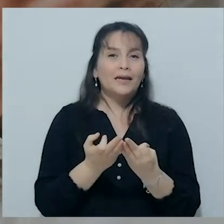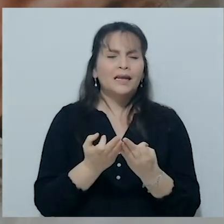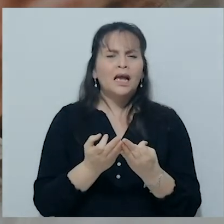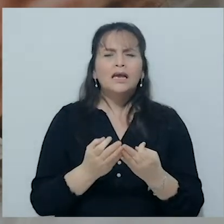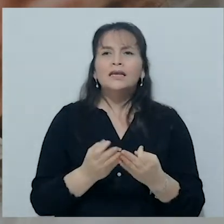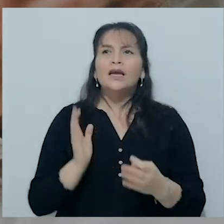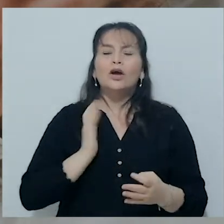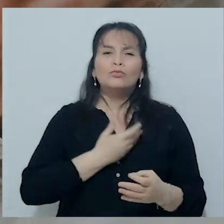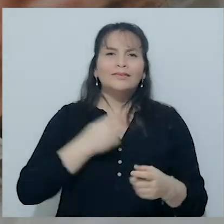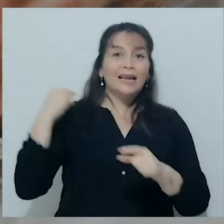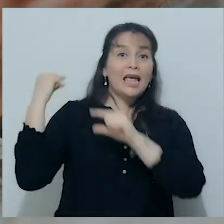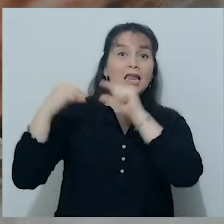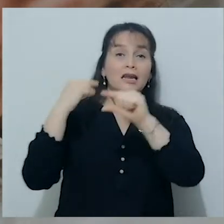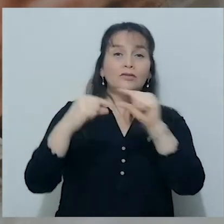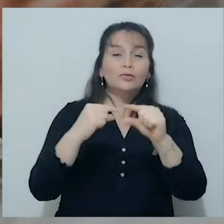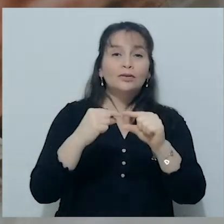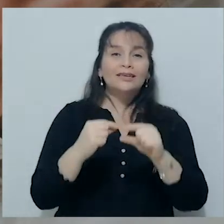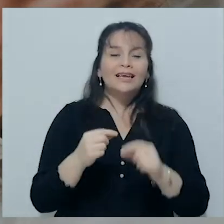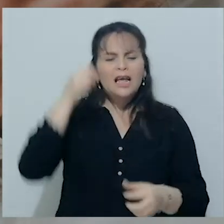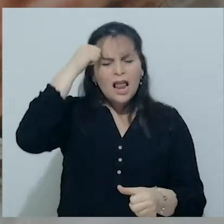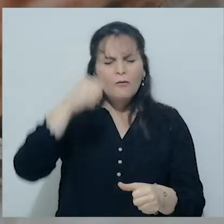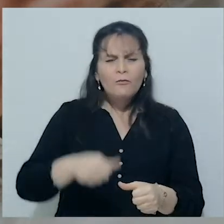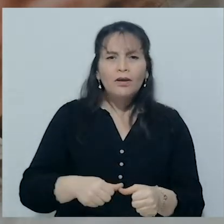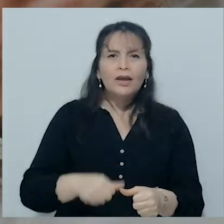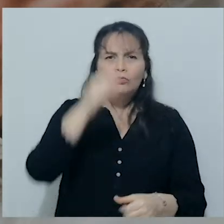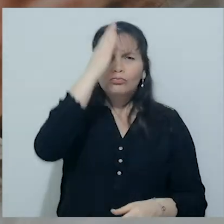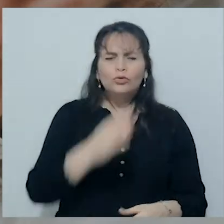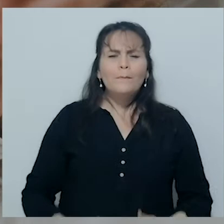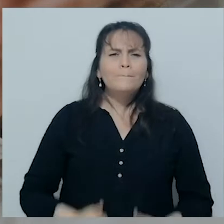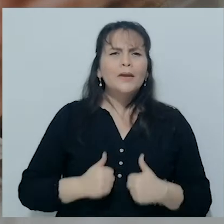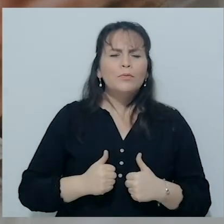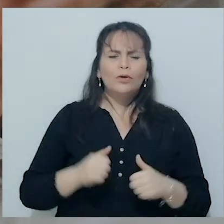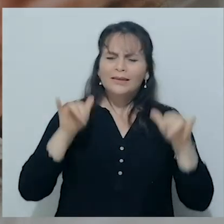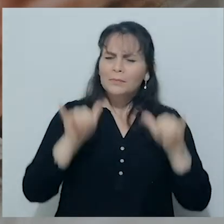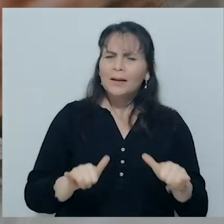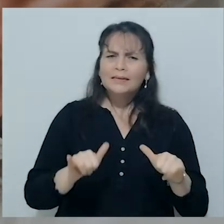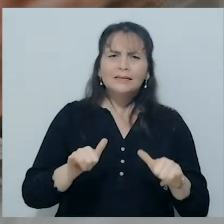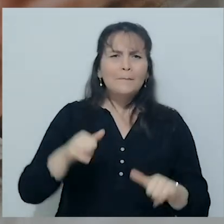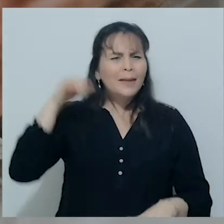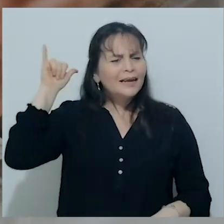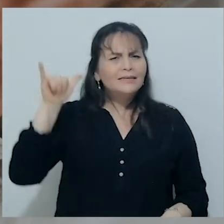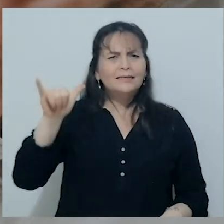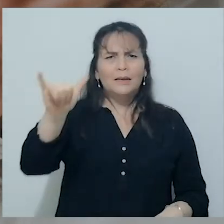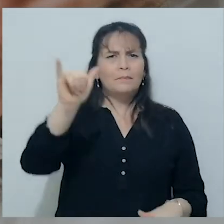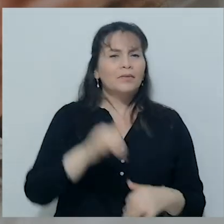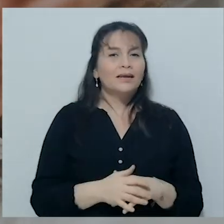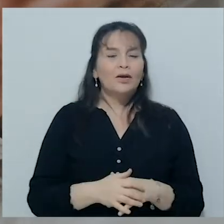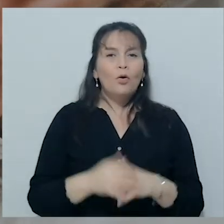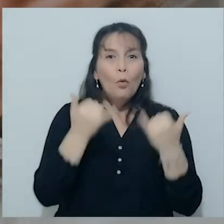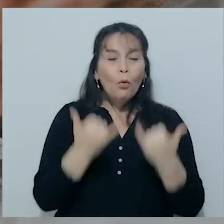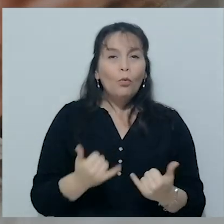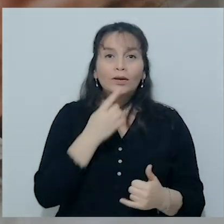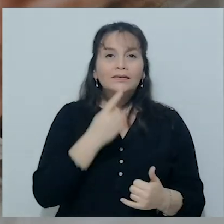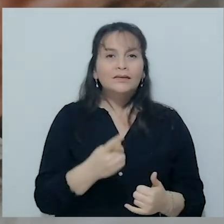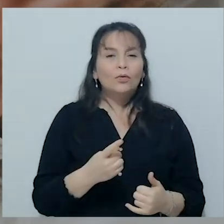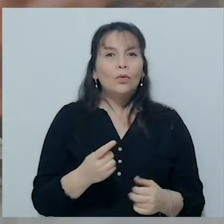podemos dejar a nuestra familia y a nuestras generaciones será la fe en un Dios vivo que permanece